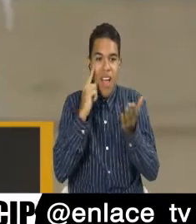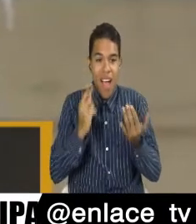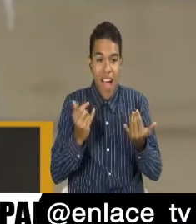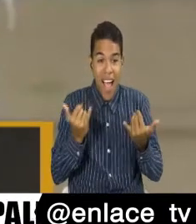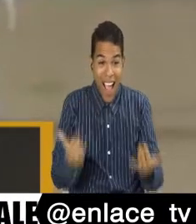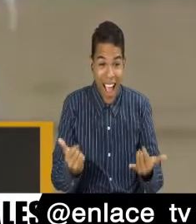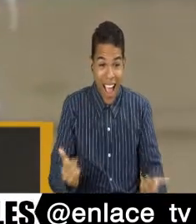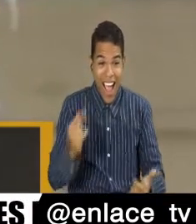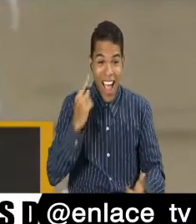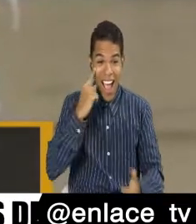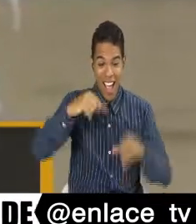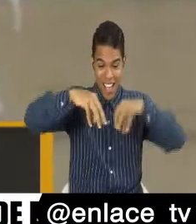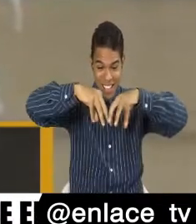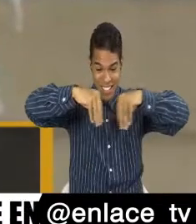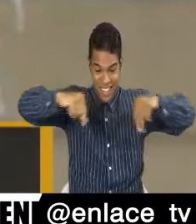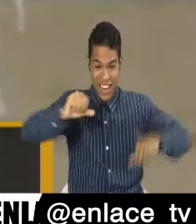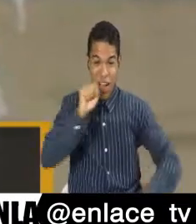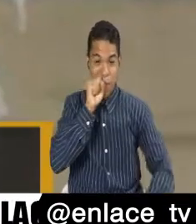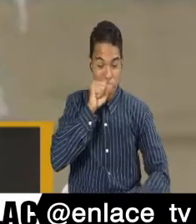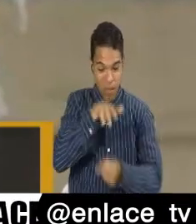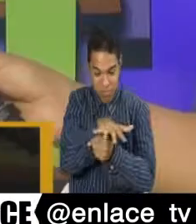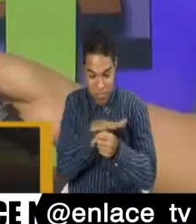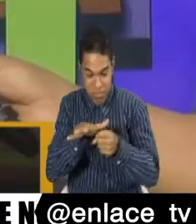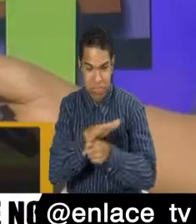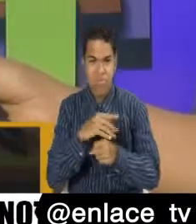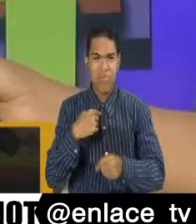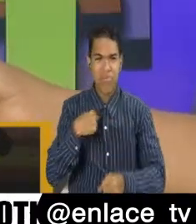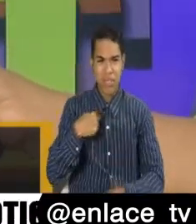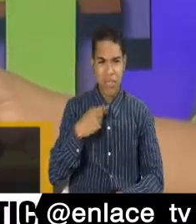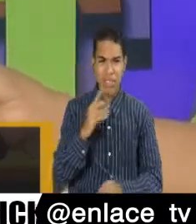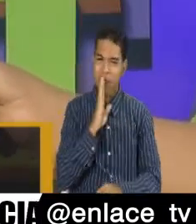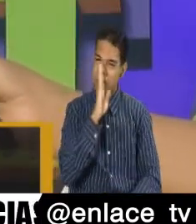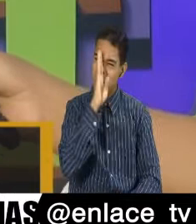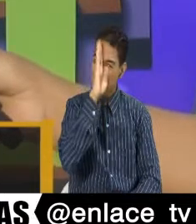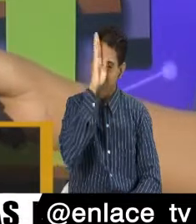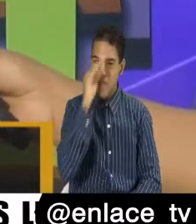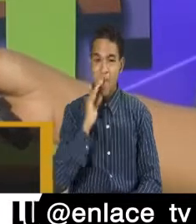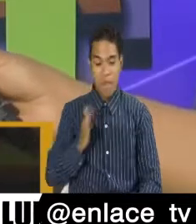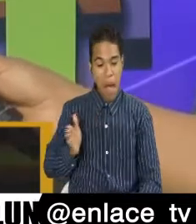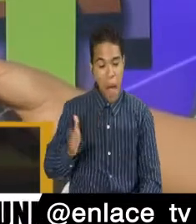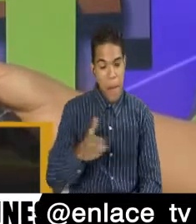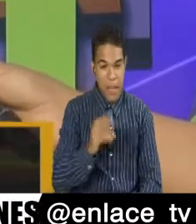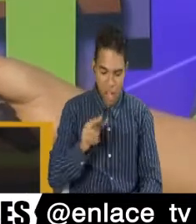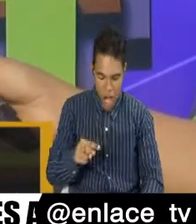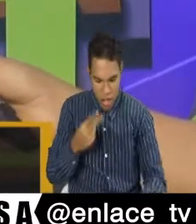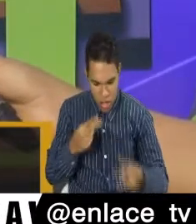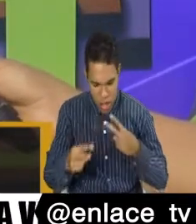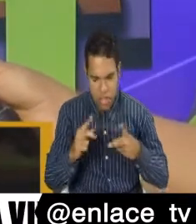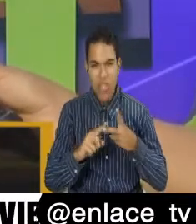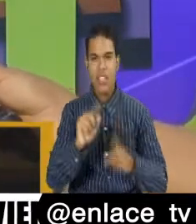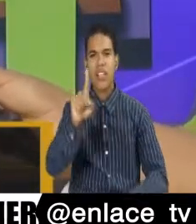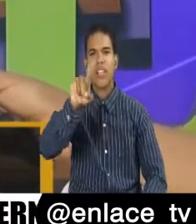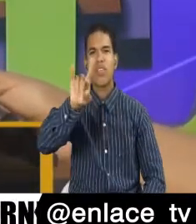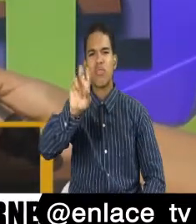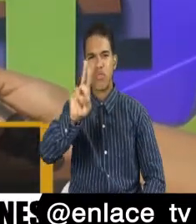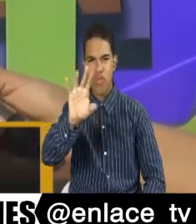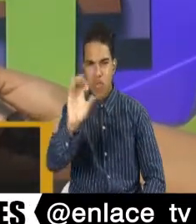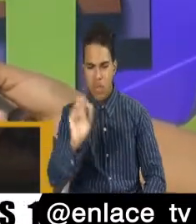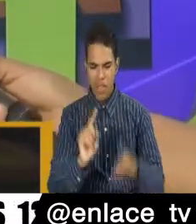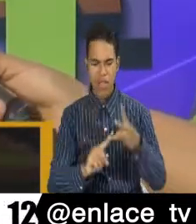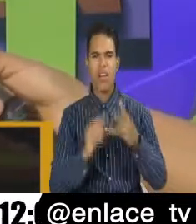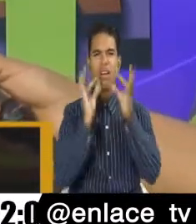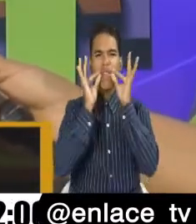berracos, somos para las que sí hay. Que extraño de mi Barranca, pues aquí aprendí a comer bocachita. Aquí conocí lo que era el suero, aquí le conocí la cara a un